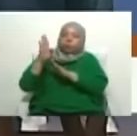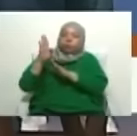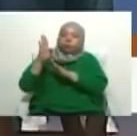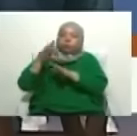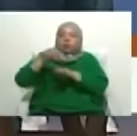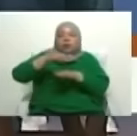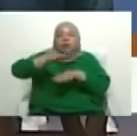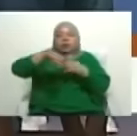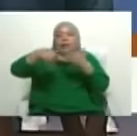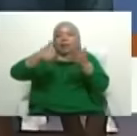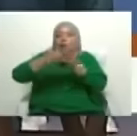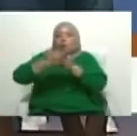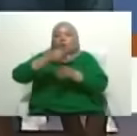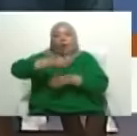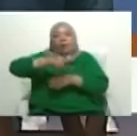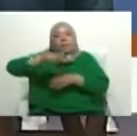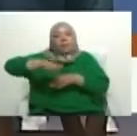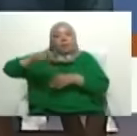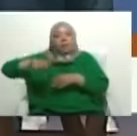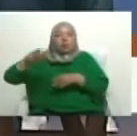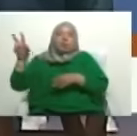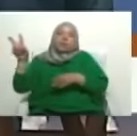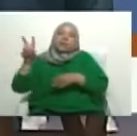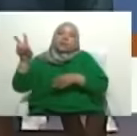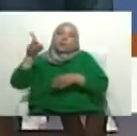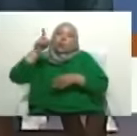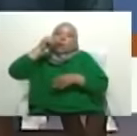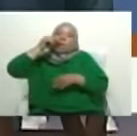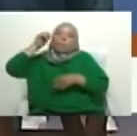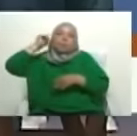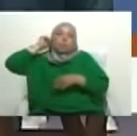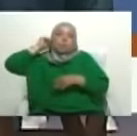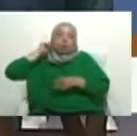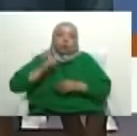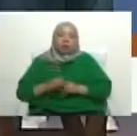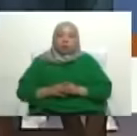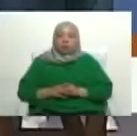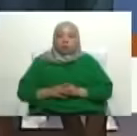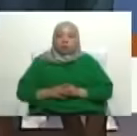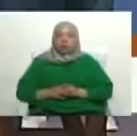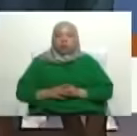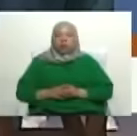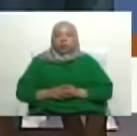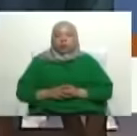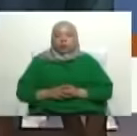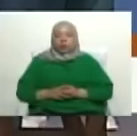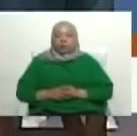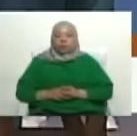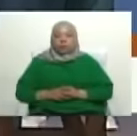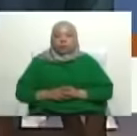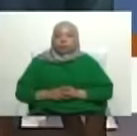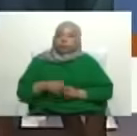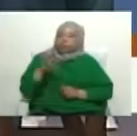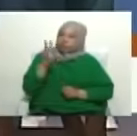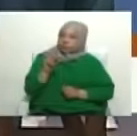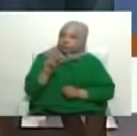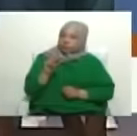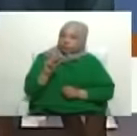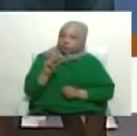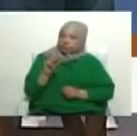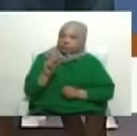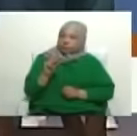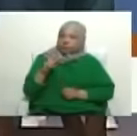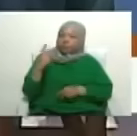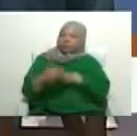inundando las almas de las venezolanas y de los venezolanos. Eso en primer lugar. Y en segundo lugar,